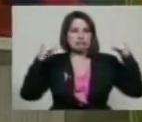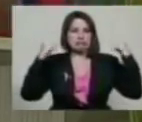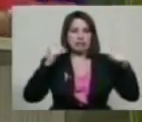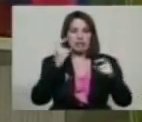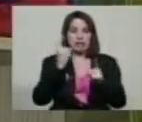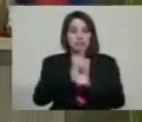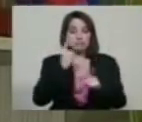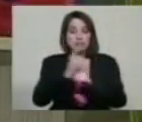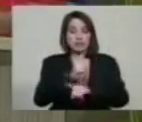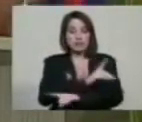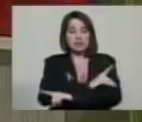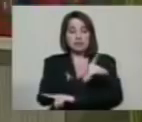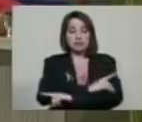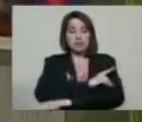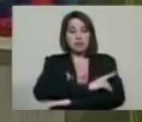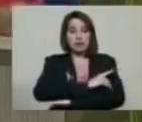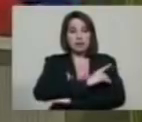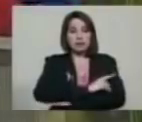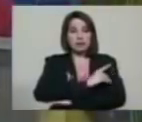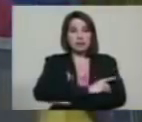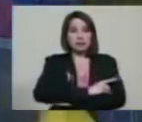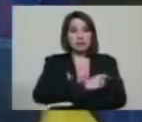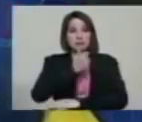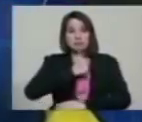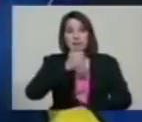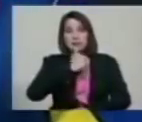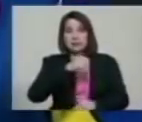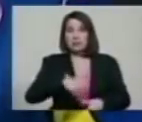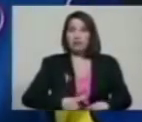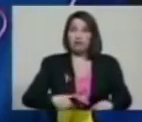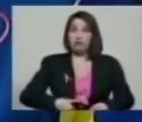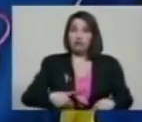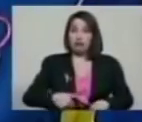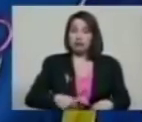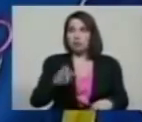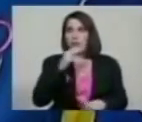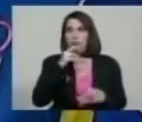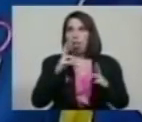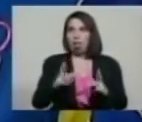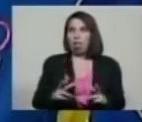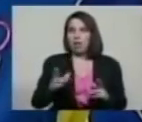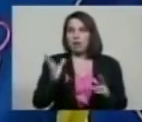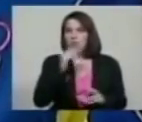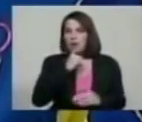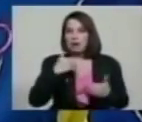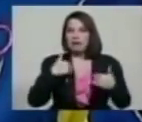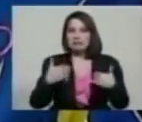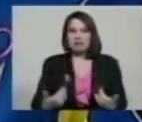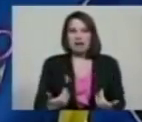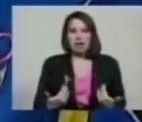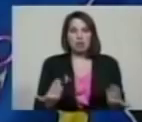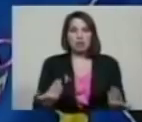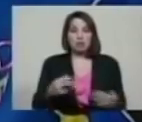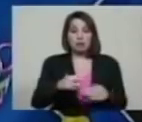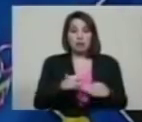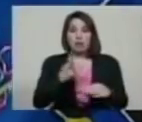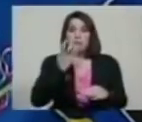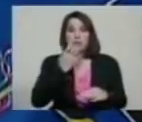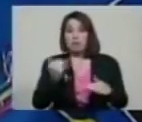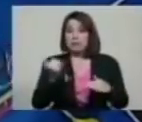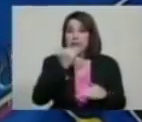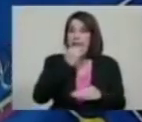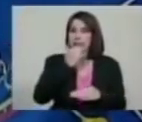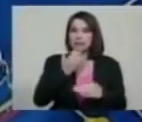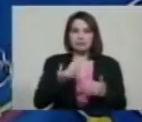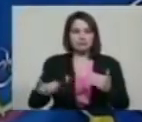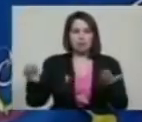la preparación, el entrenamiento, la perseverancia, el no cansarse jamás, el levantarse cuando uno se cae. Y